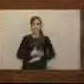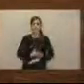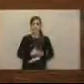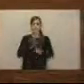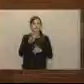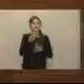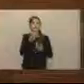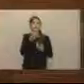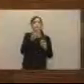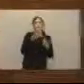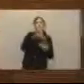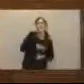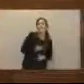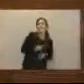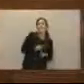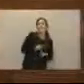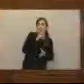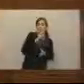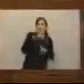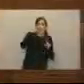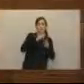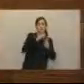Si para el Gobierno socialista de Asturias o para nuestros mayores.